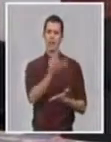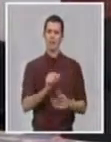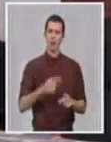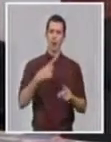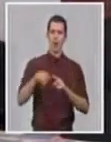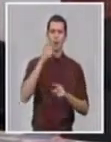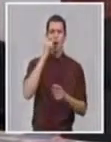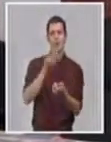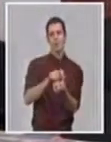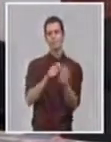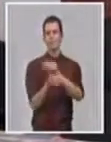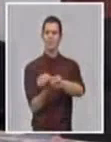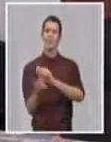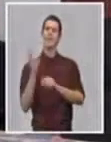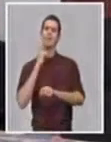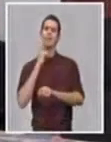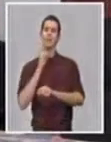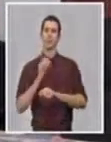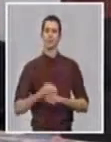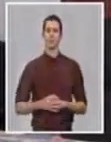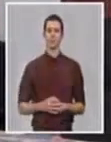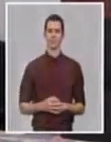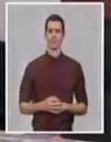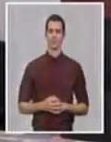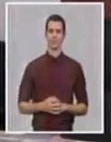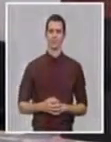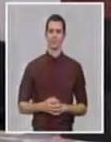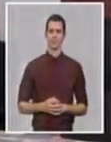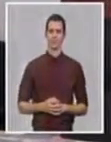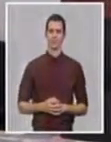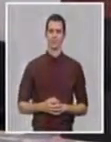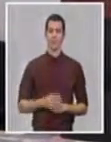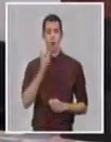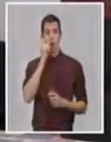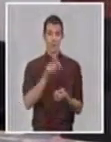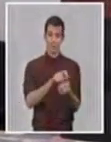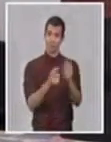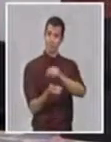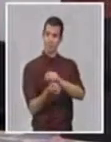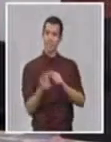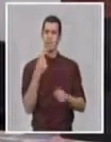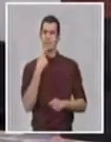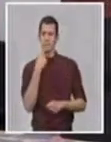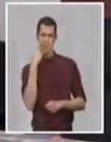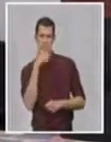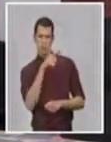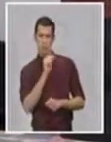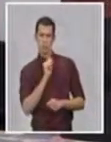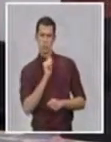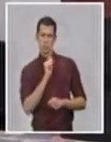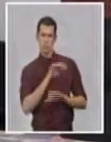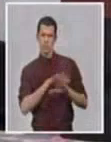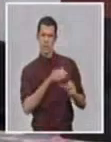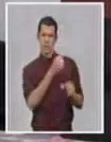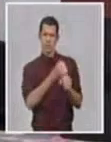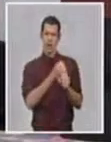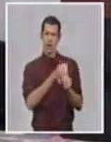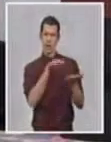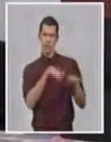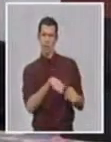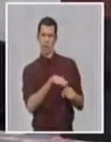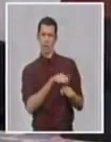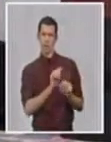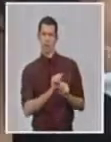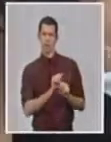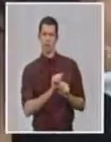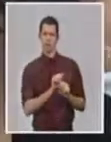traductor. El traductor me dice, bueno, Marta, ya no, está cesante, no trabaja. Digo, ¿cómo que no